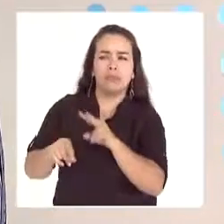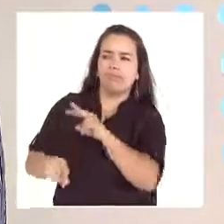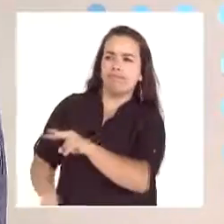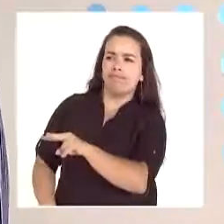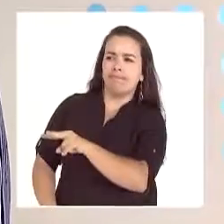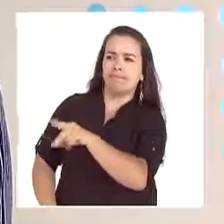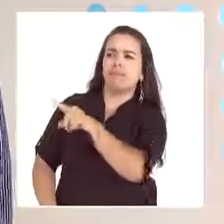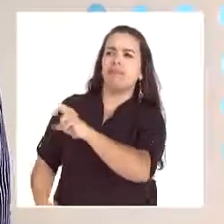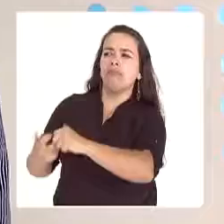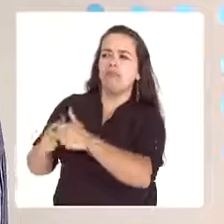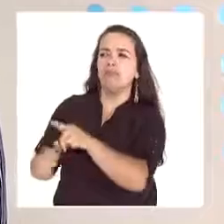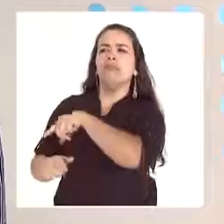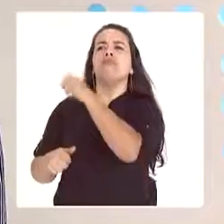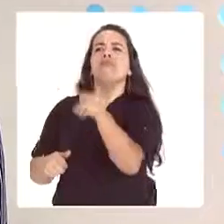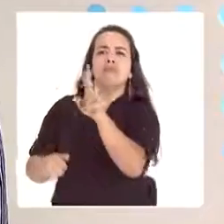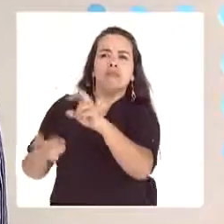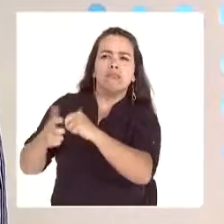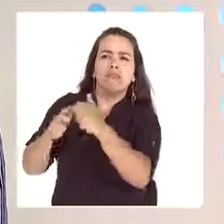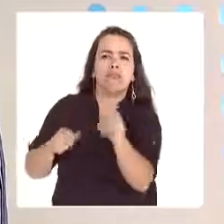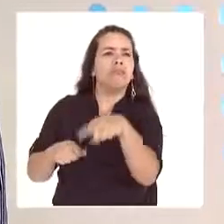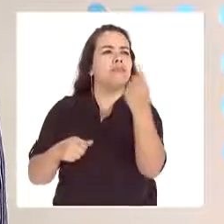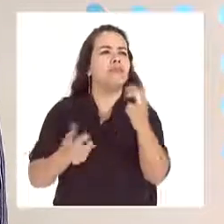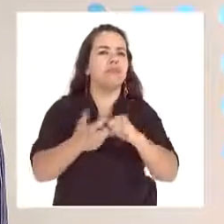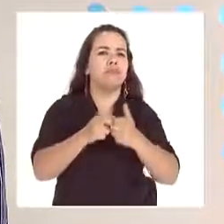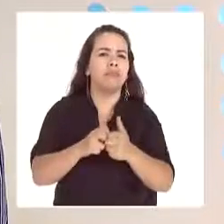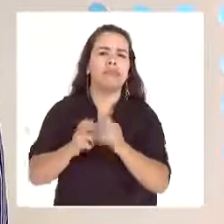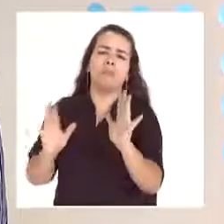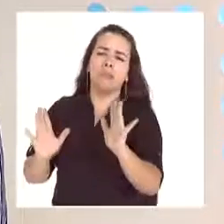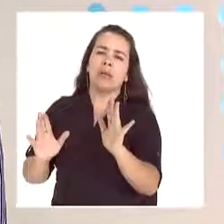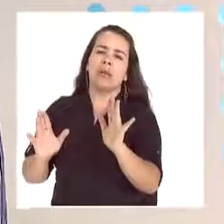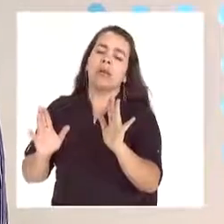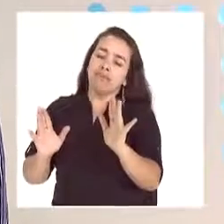de algunos medicamentos antihipertensivos.